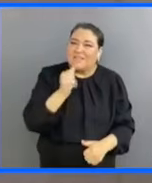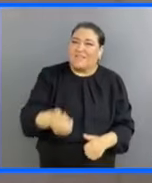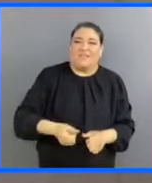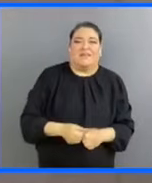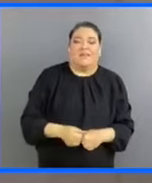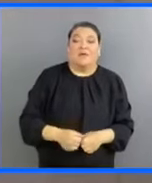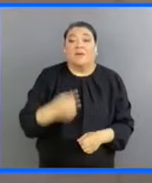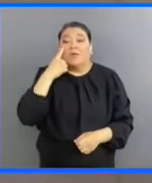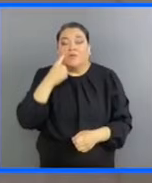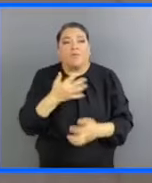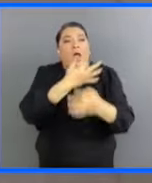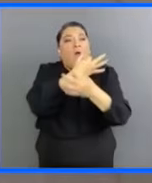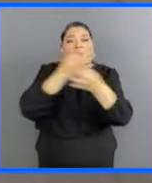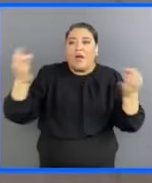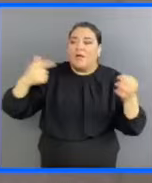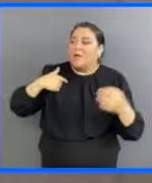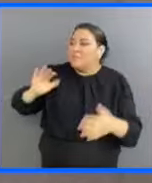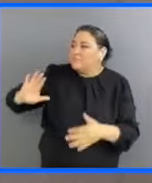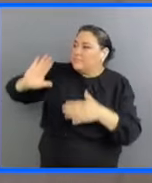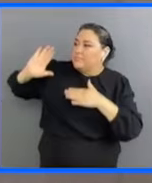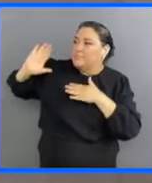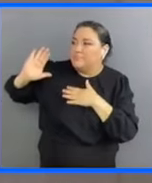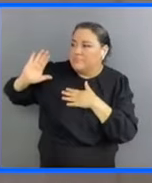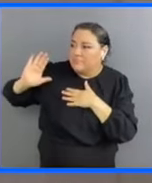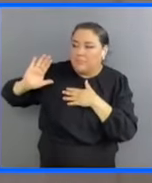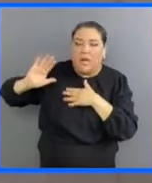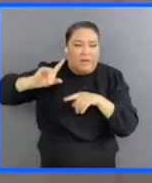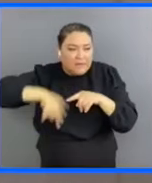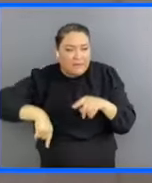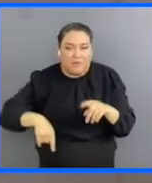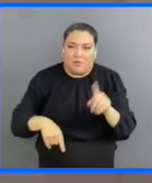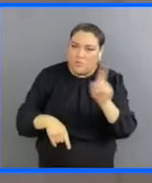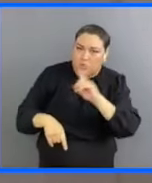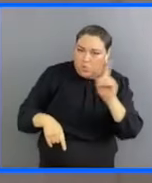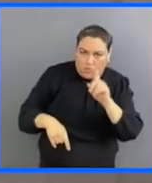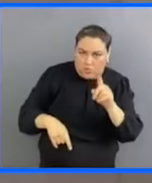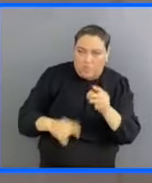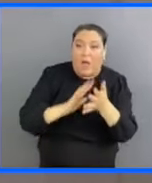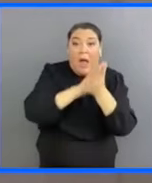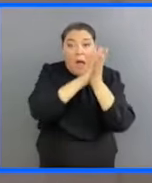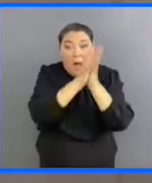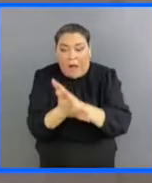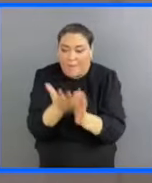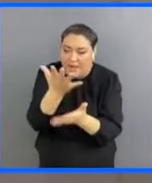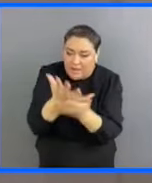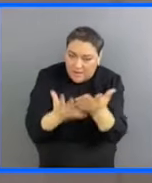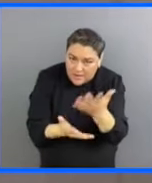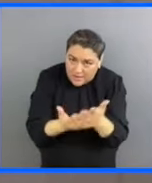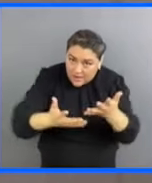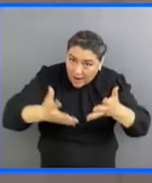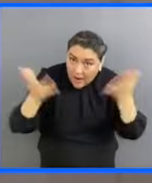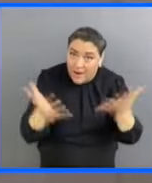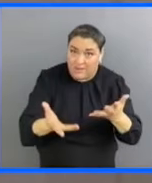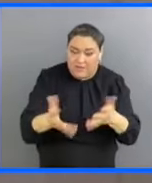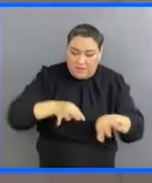enunciar compromisos. Debemos traducirlos en trabajo